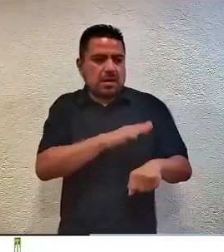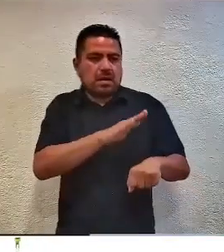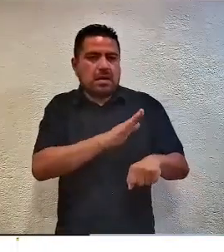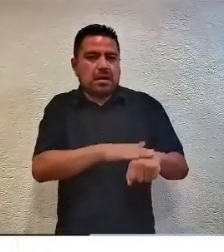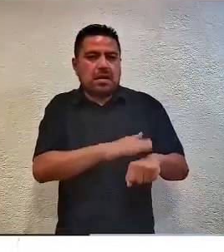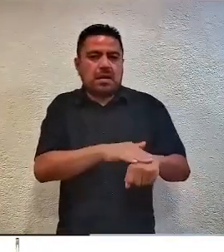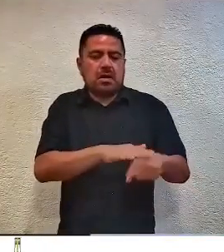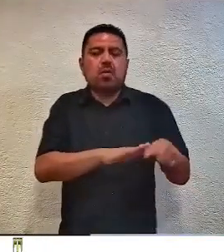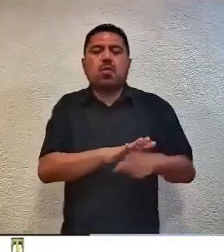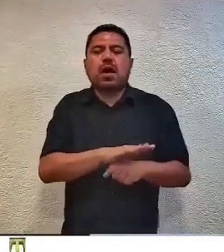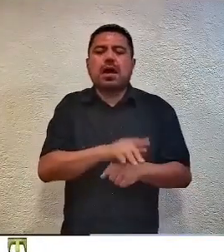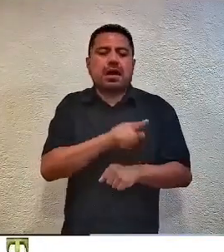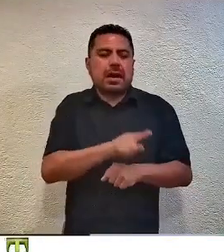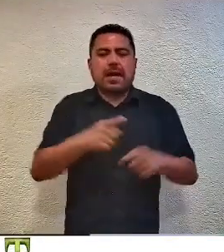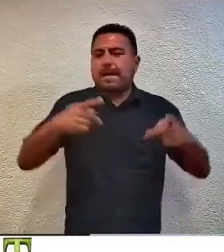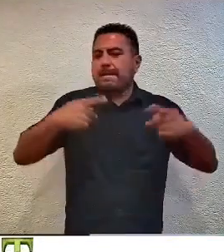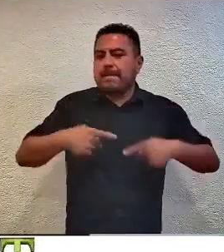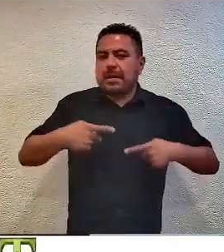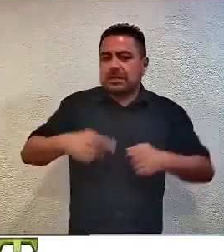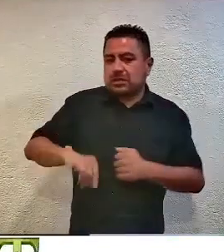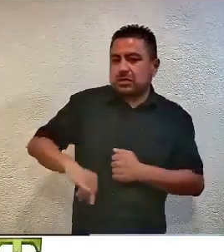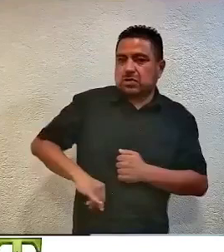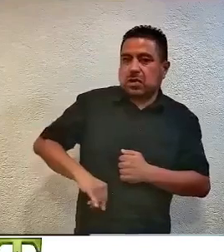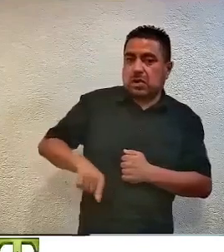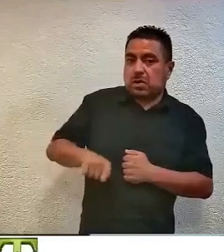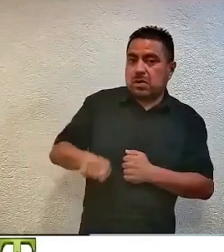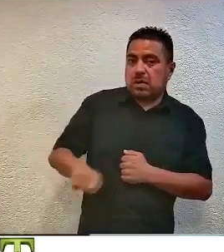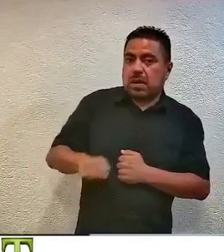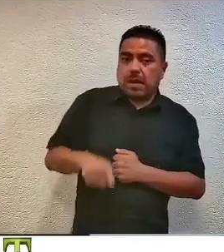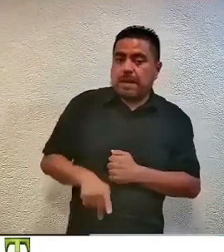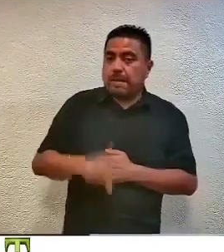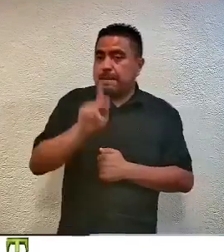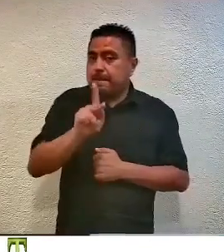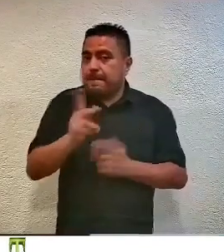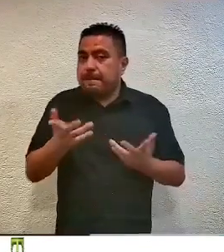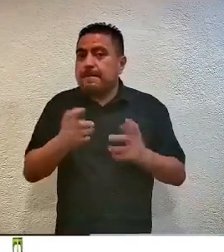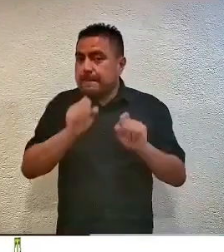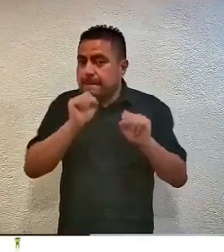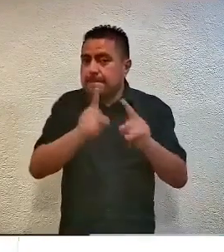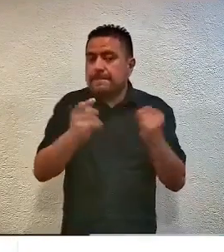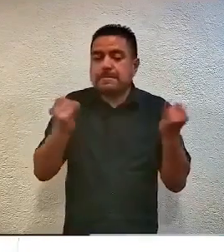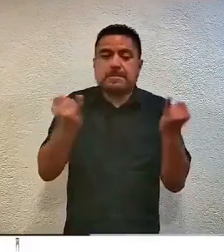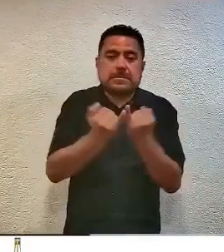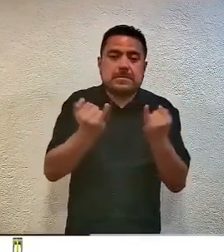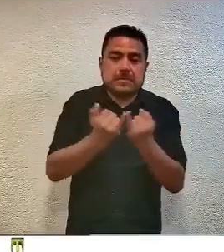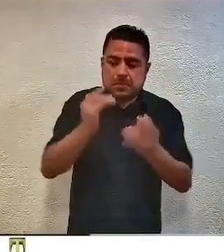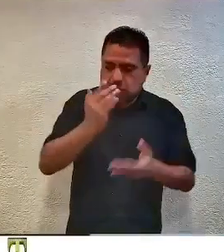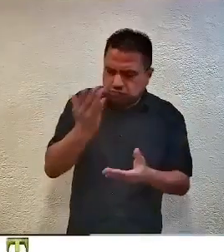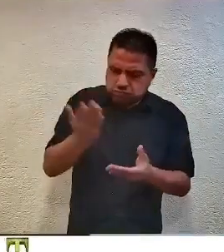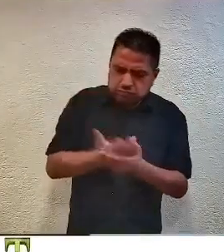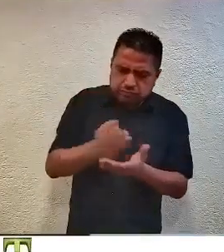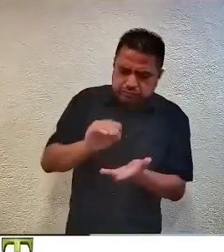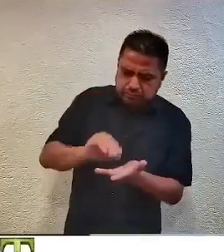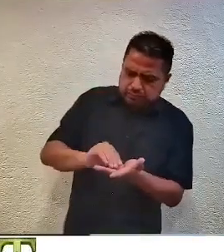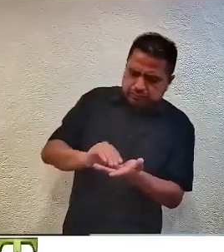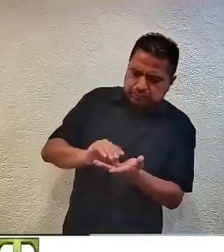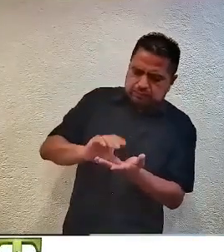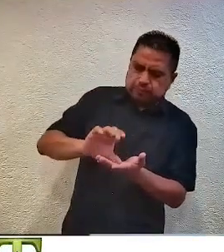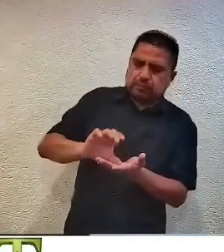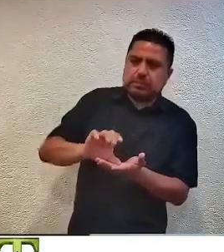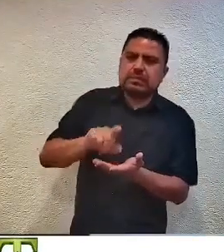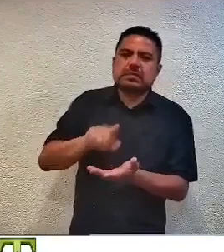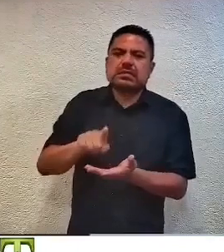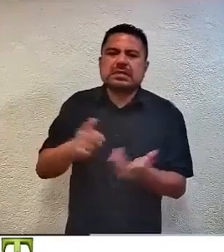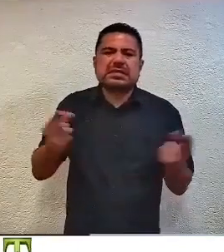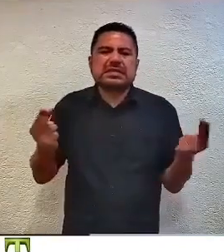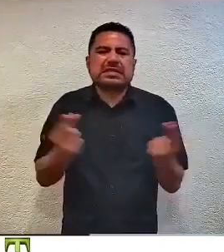a las personas terceras interesadas. Sin embargo, también consta en el expediente que se requirió